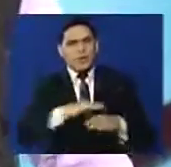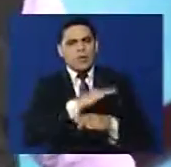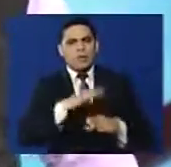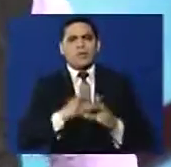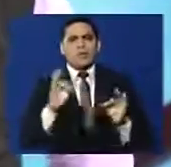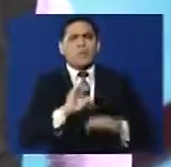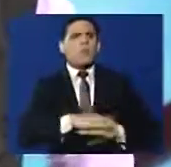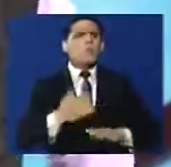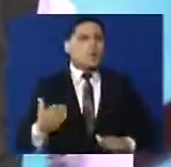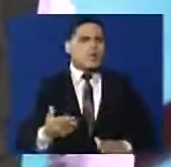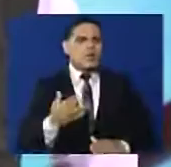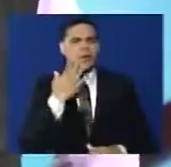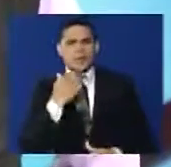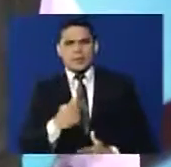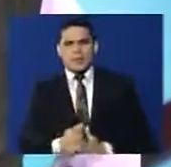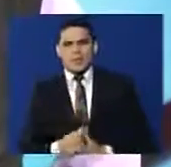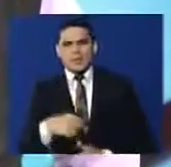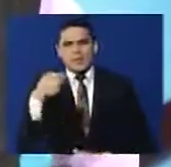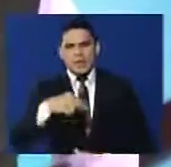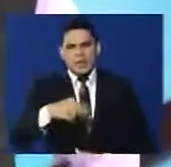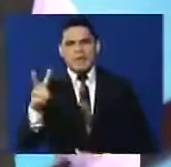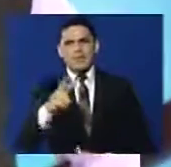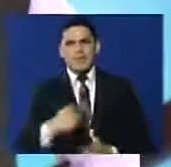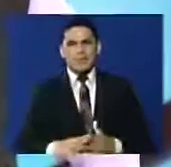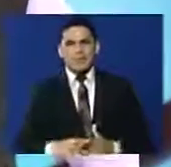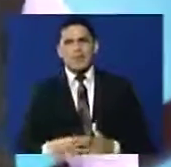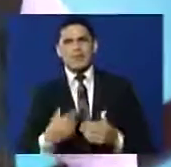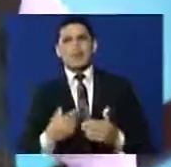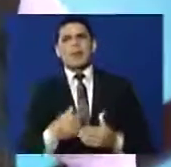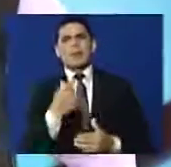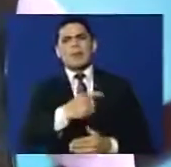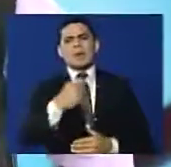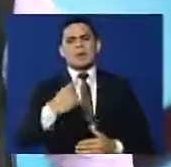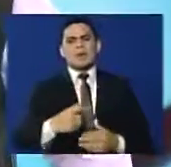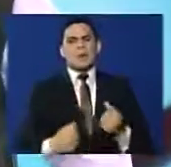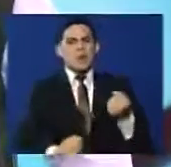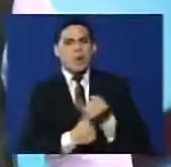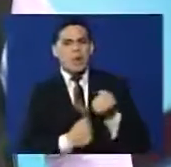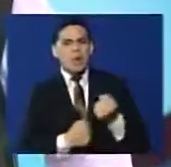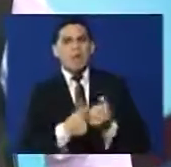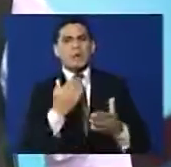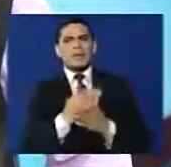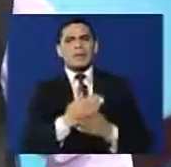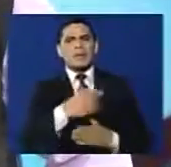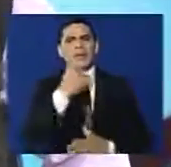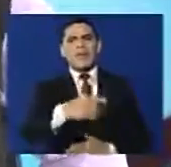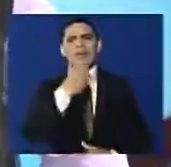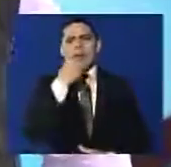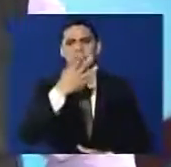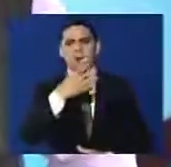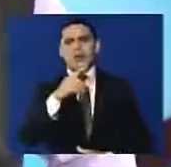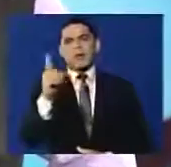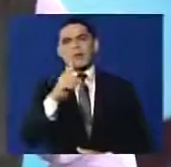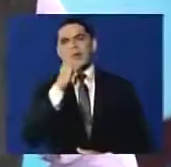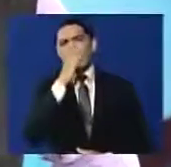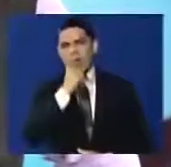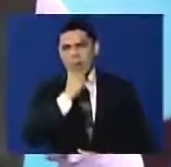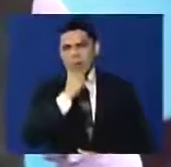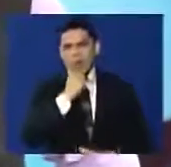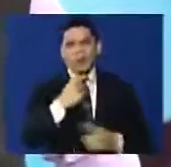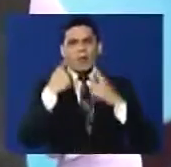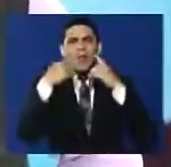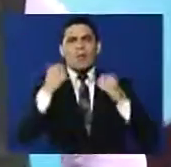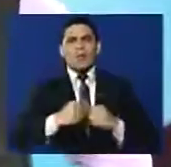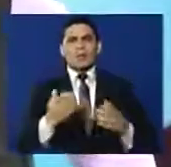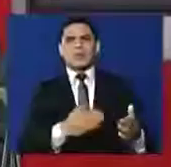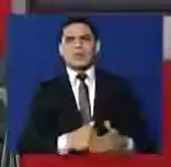esto porque aquí se empezaron a rodear de incondicionales y no de gente buena, de gente profesional. De los ¿Y tú no crees